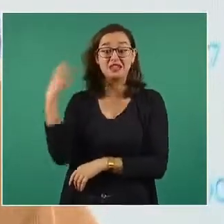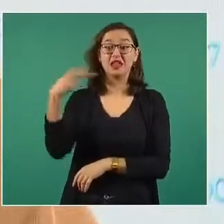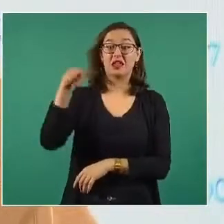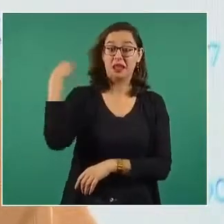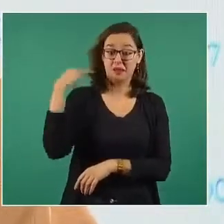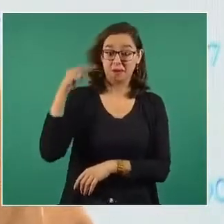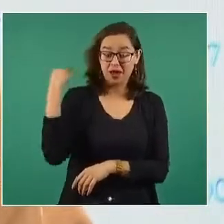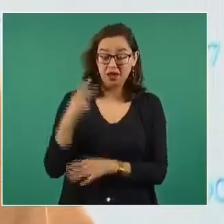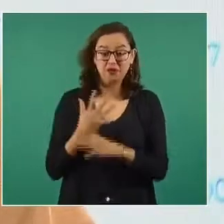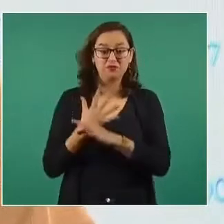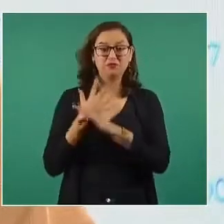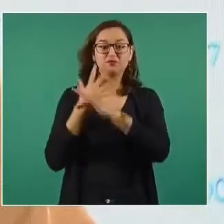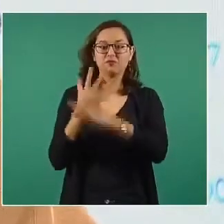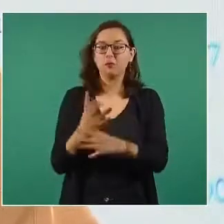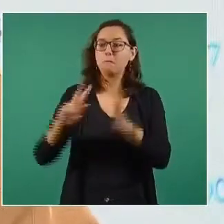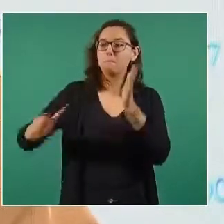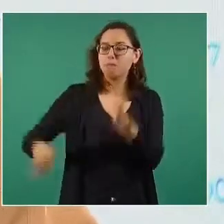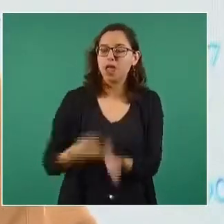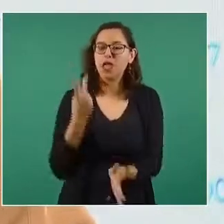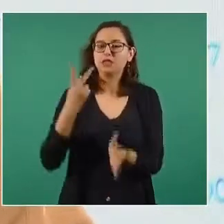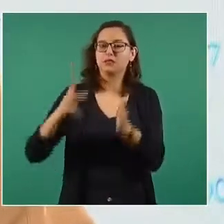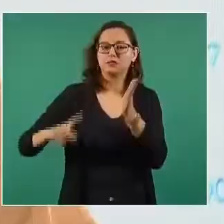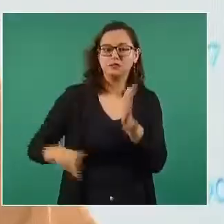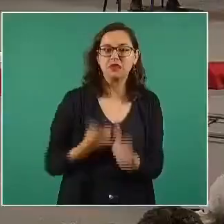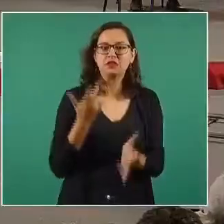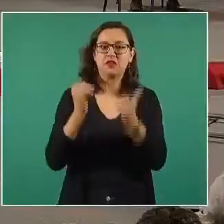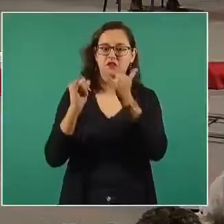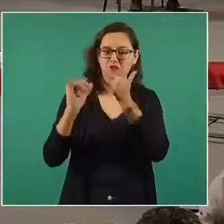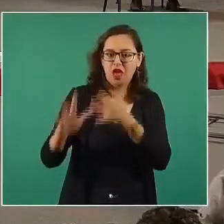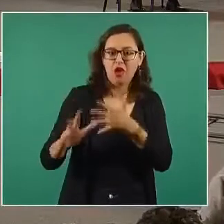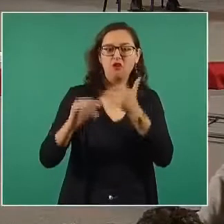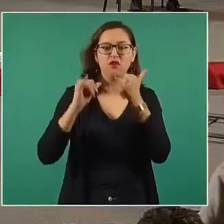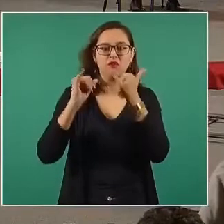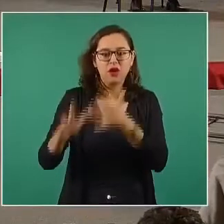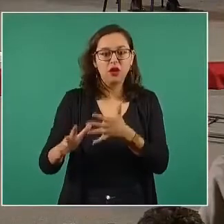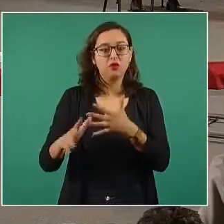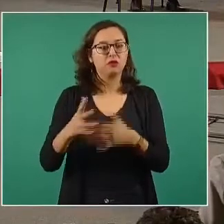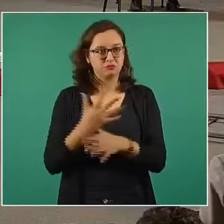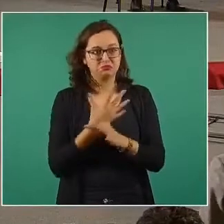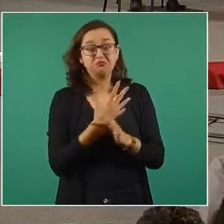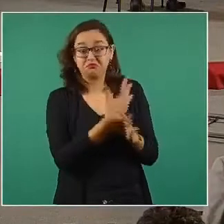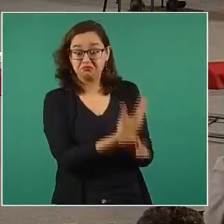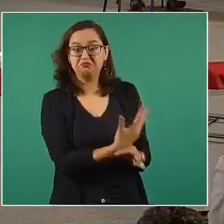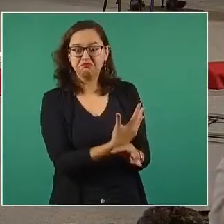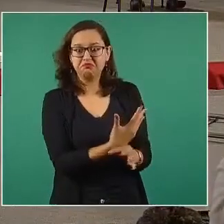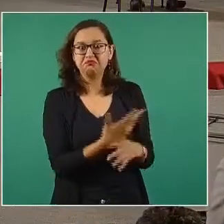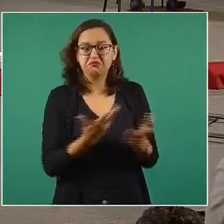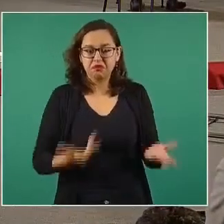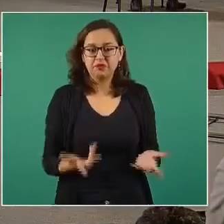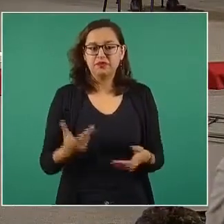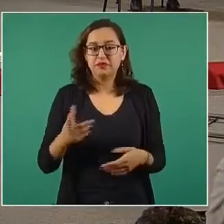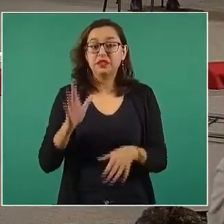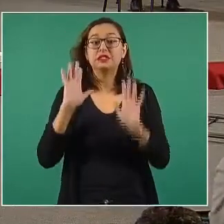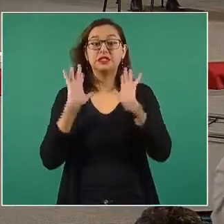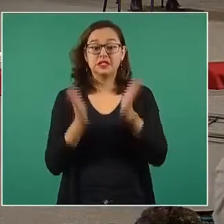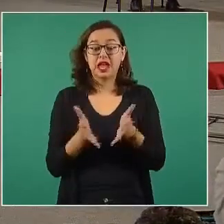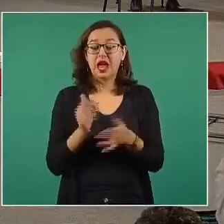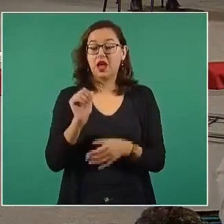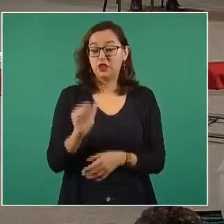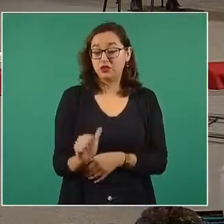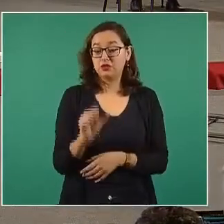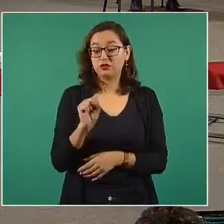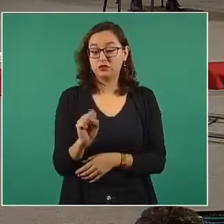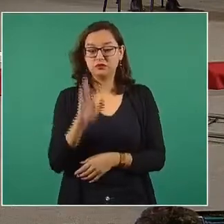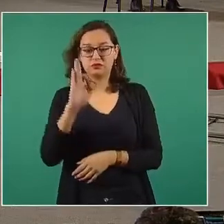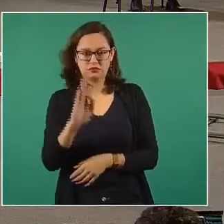cada temporada había fraudes y desvío de recursos. Así lo ha documentado la propia Auditoría